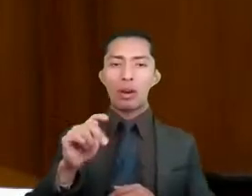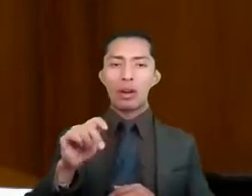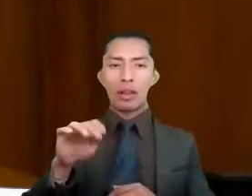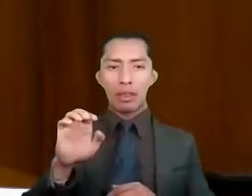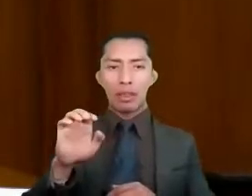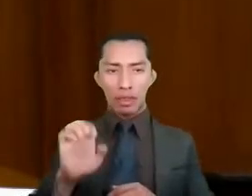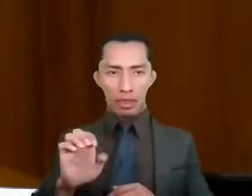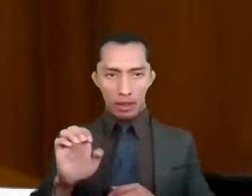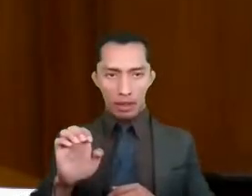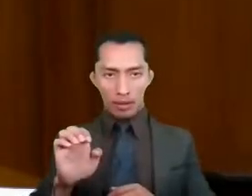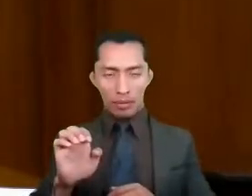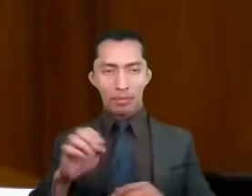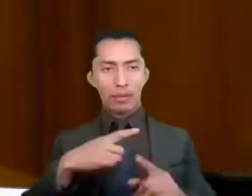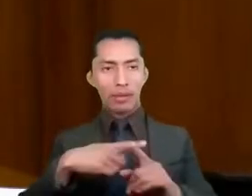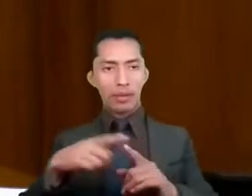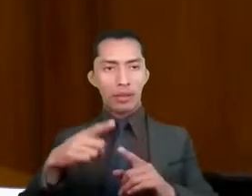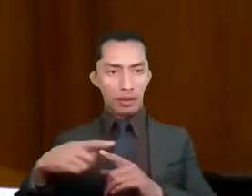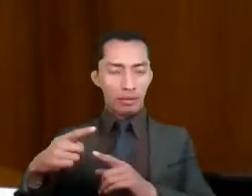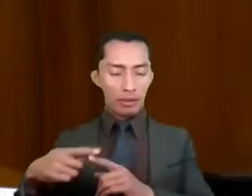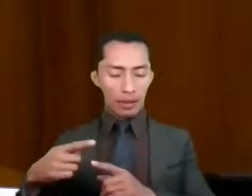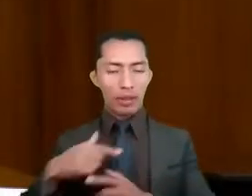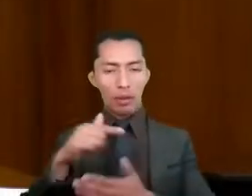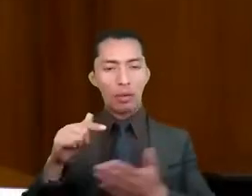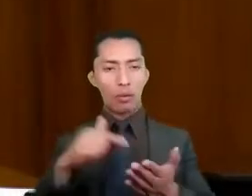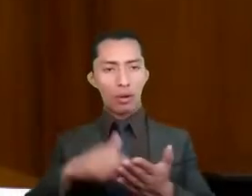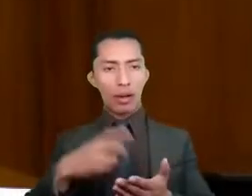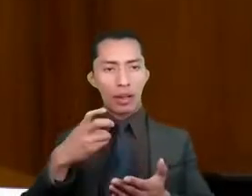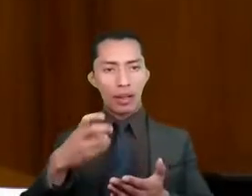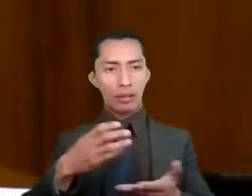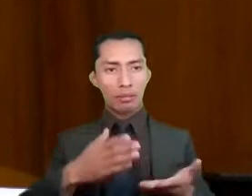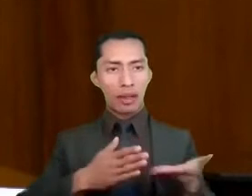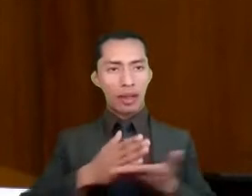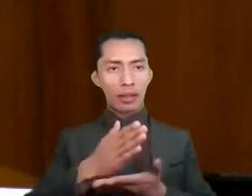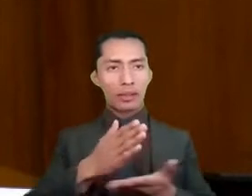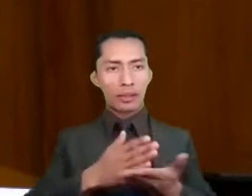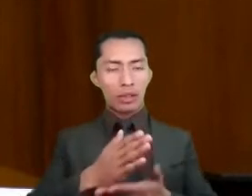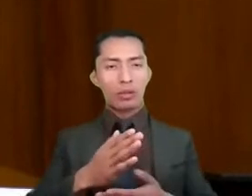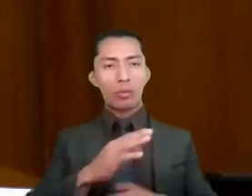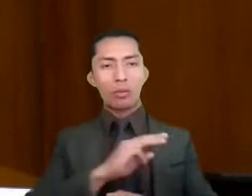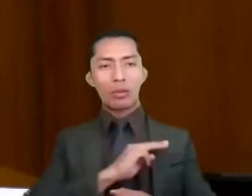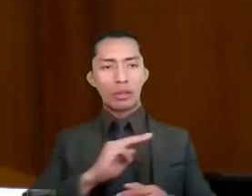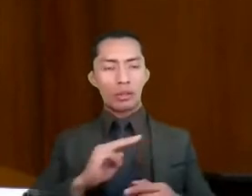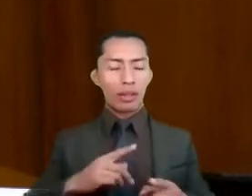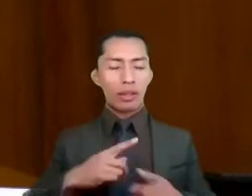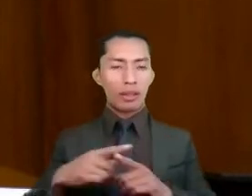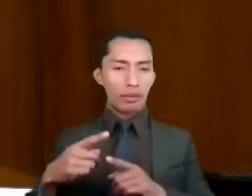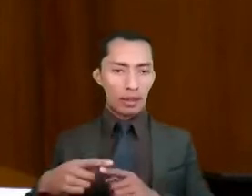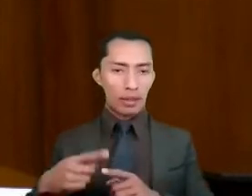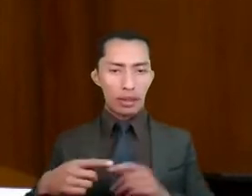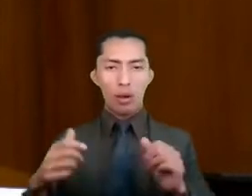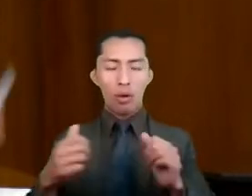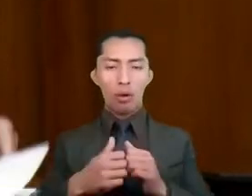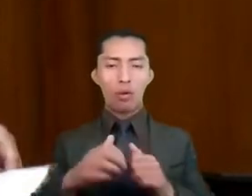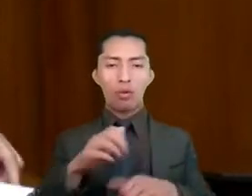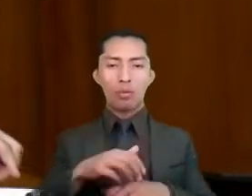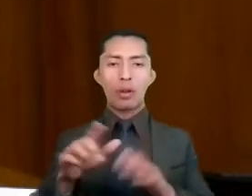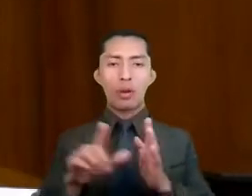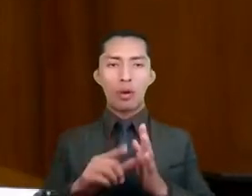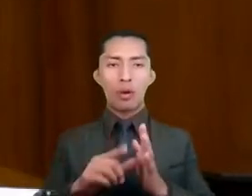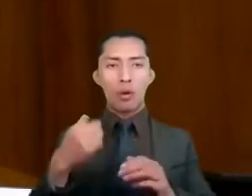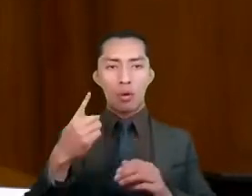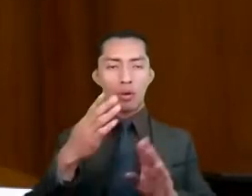mexiquense, 6 gasas en tronque en el acceso principal y se está ampliando la línea 1 Mexibos Indios Verdes a